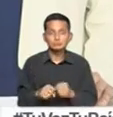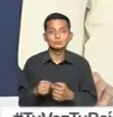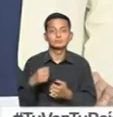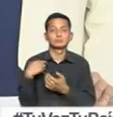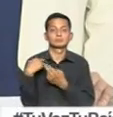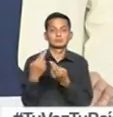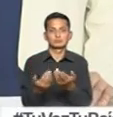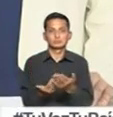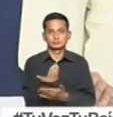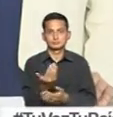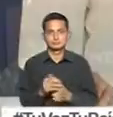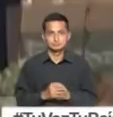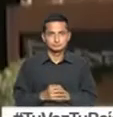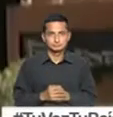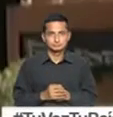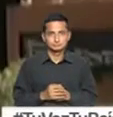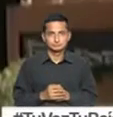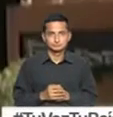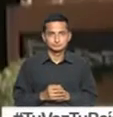esta autoridad.